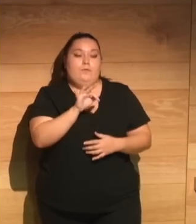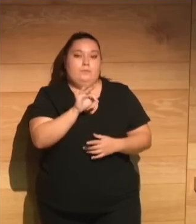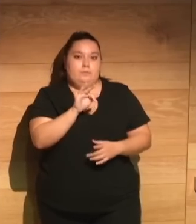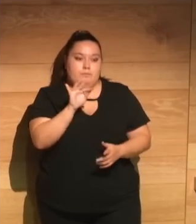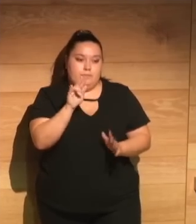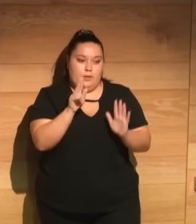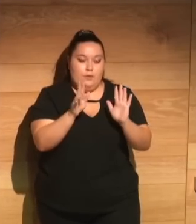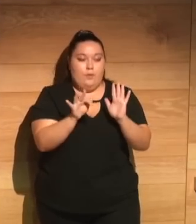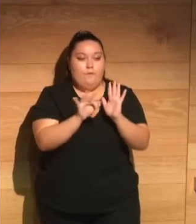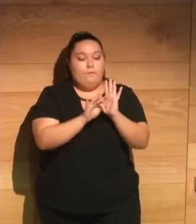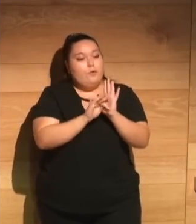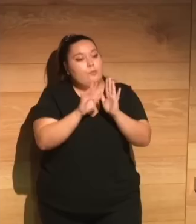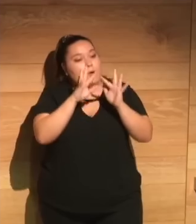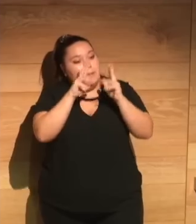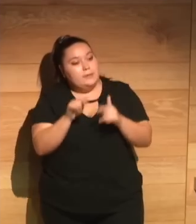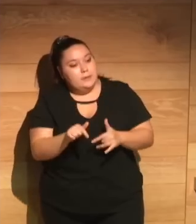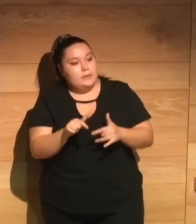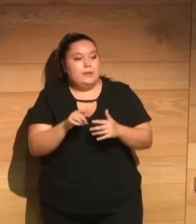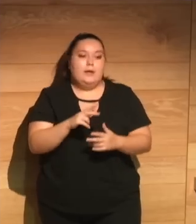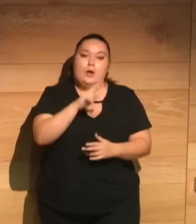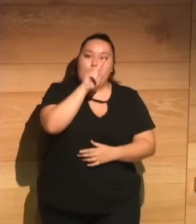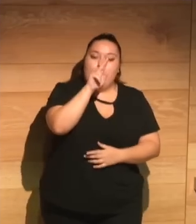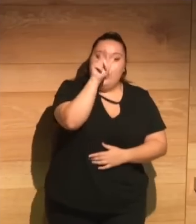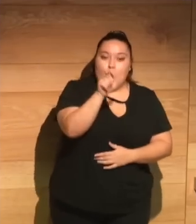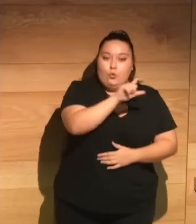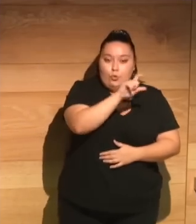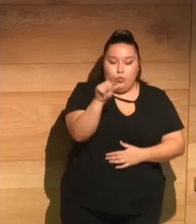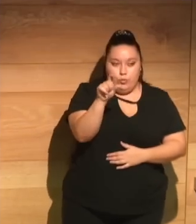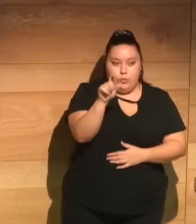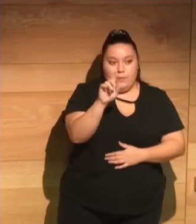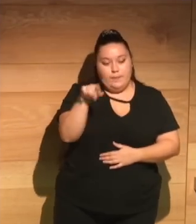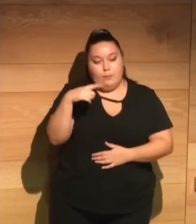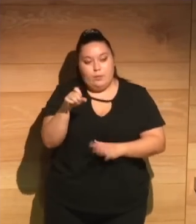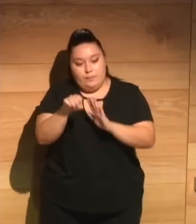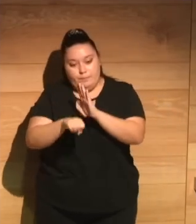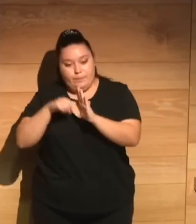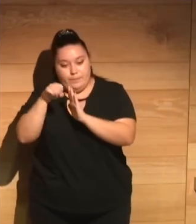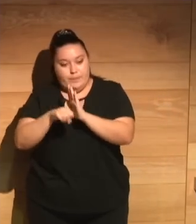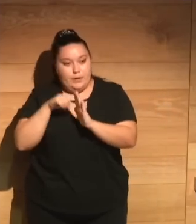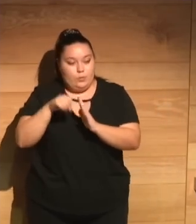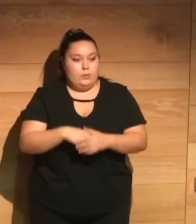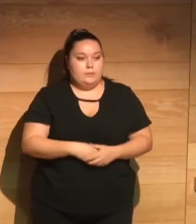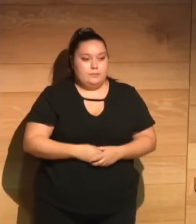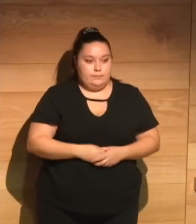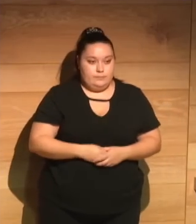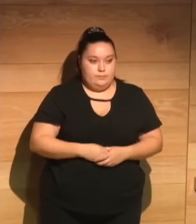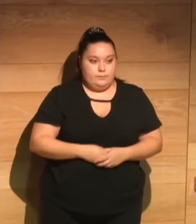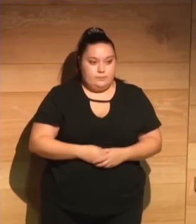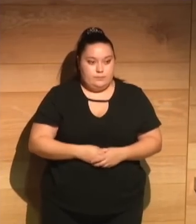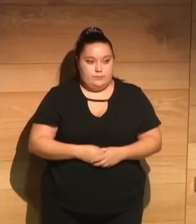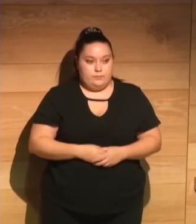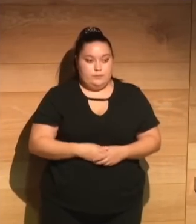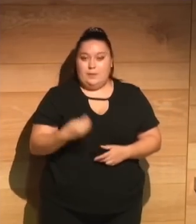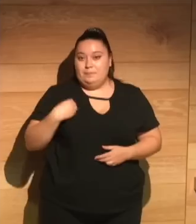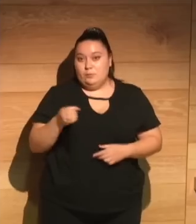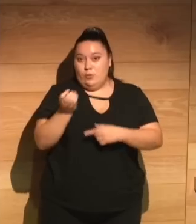fin desentrañaba la combinación entre la Cruz de Malta y el paso de película, que si no habría hecho imposible el cine. Claro. Que no es lo mismo que inventar el cine.